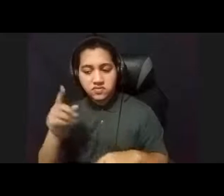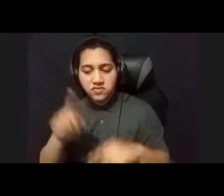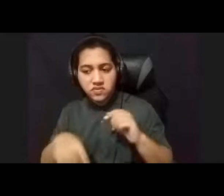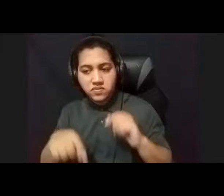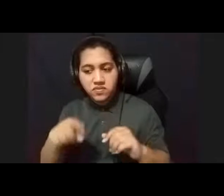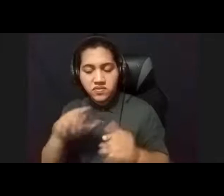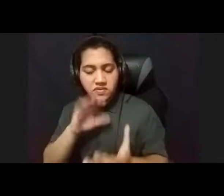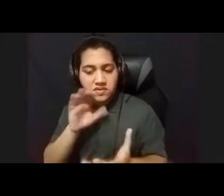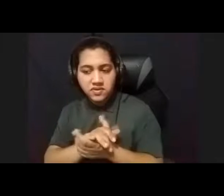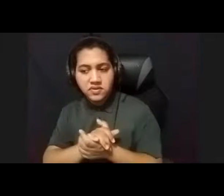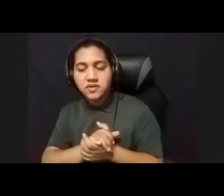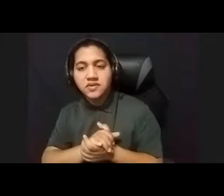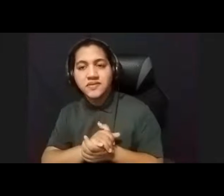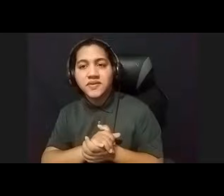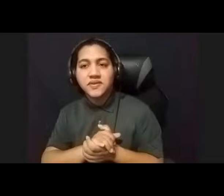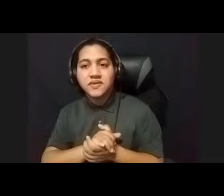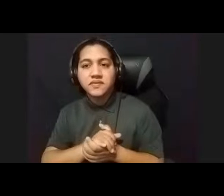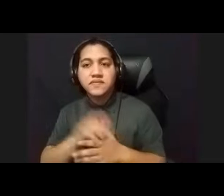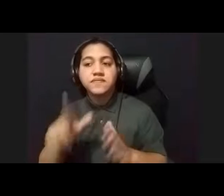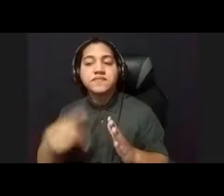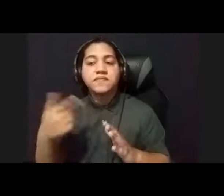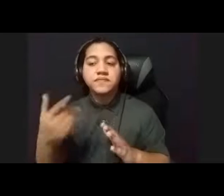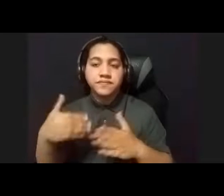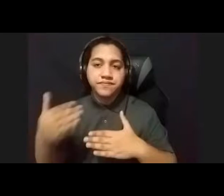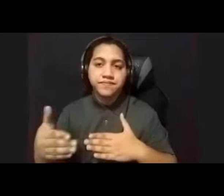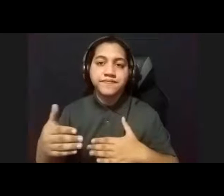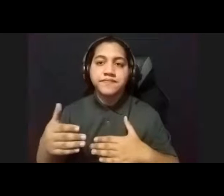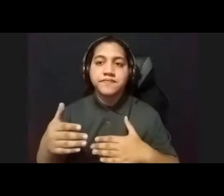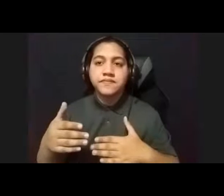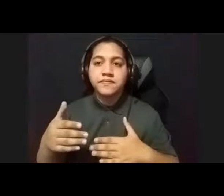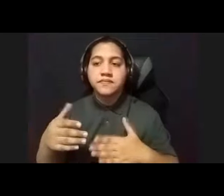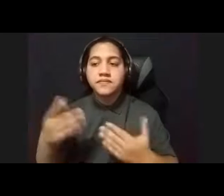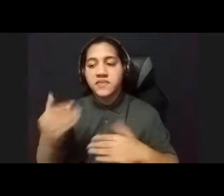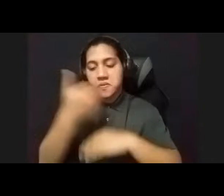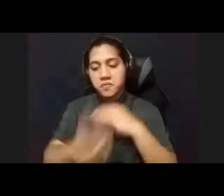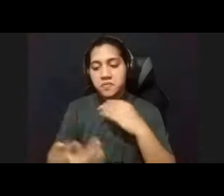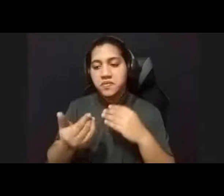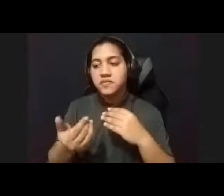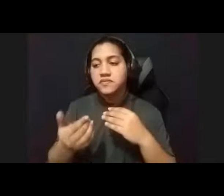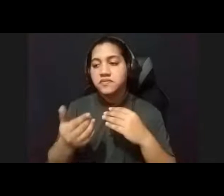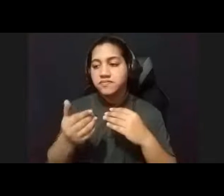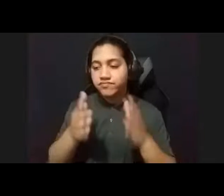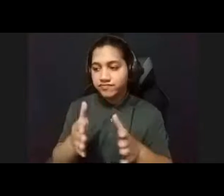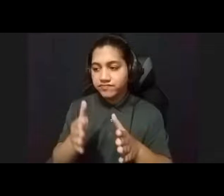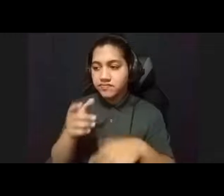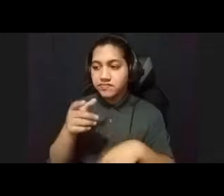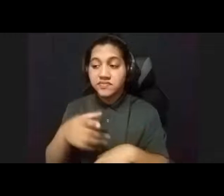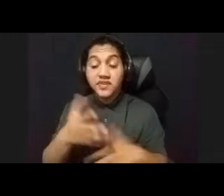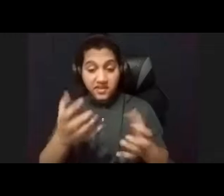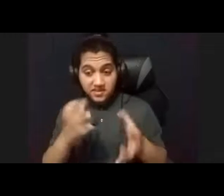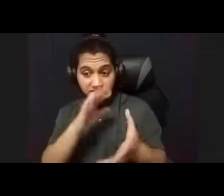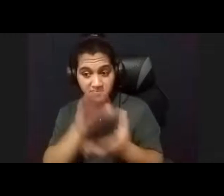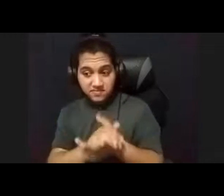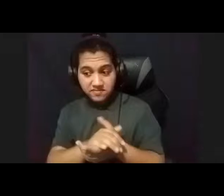casar. Entonces va luego donde el panadero le dice, ¿te quieres casar conmigo? Y él le dice, claro